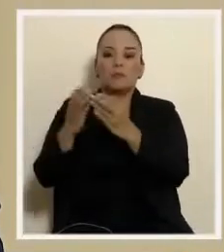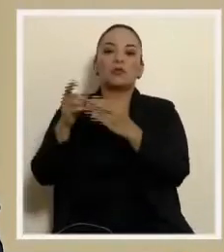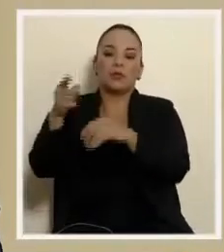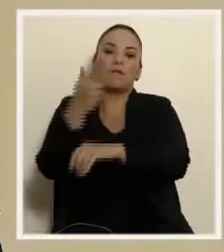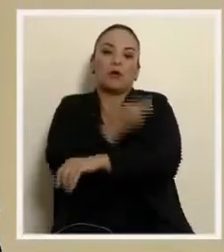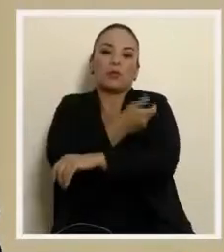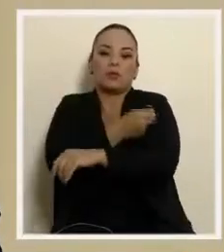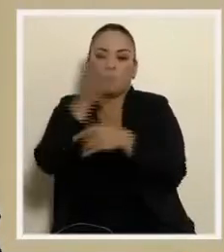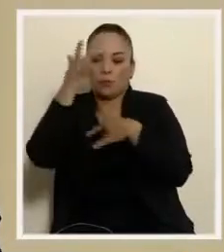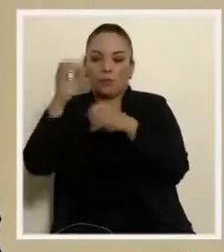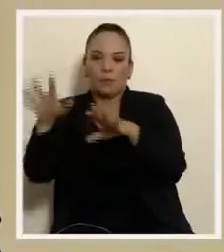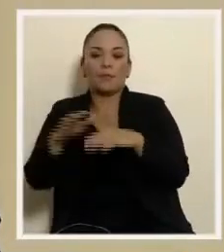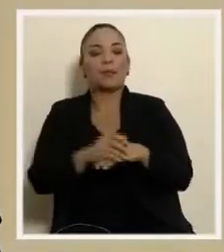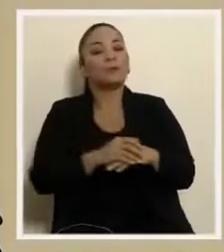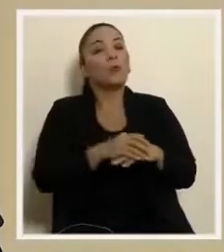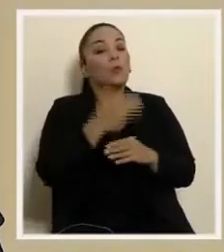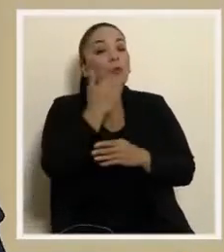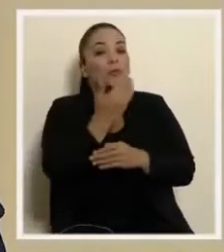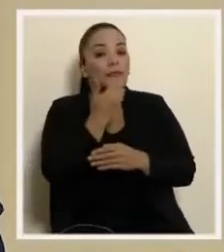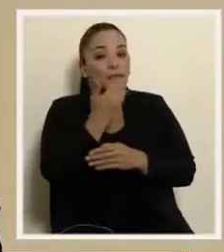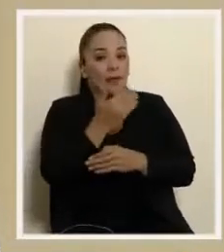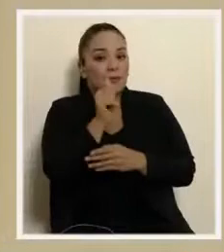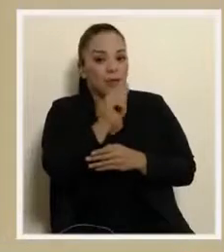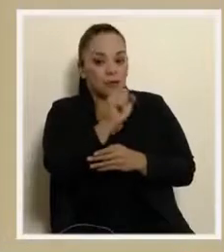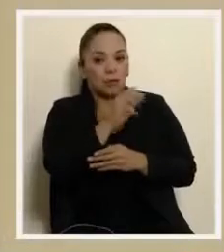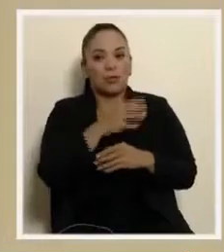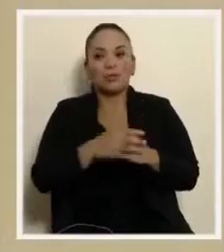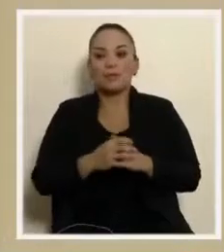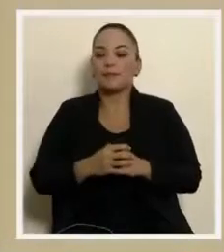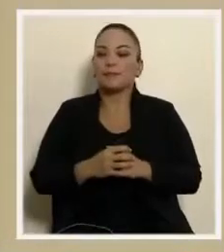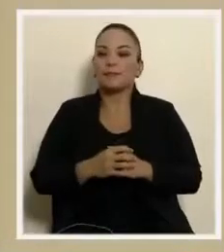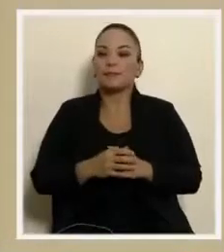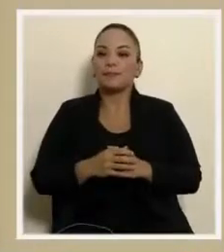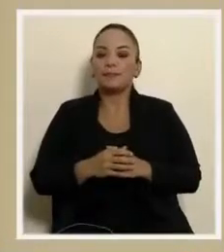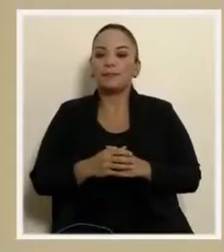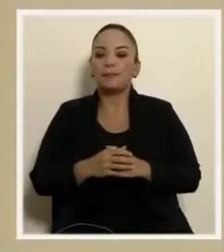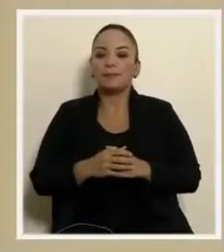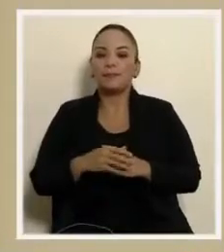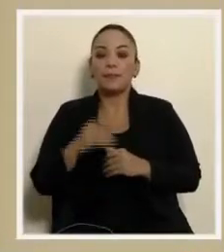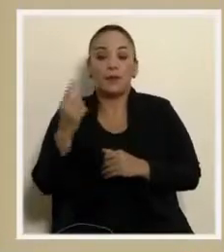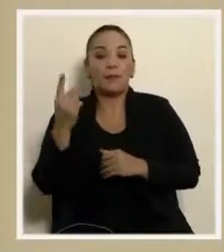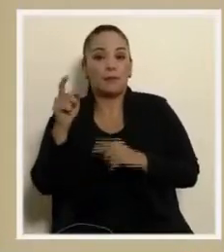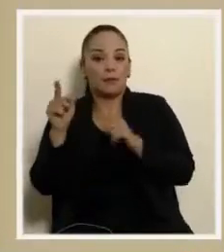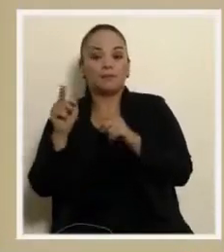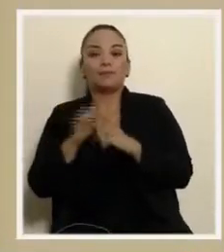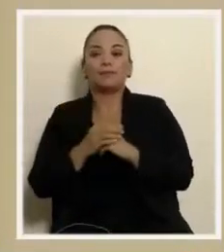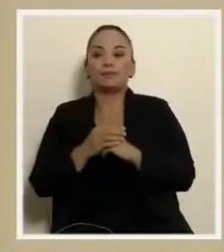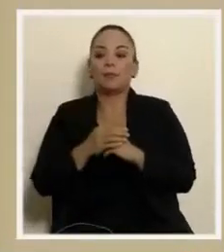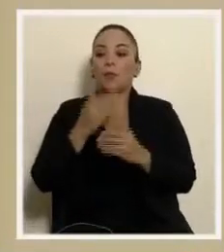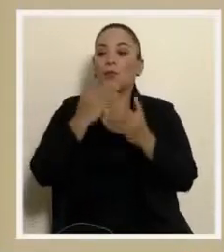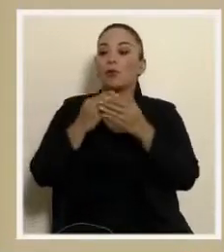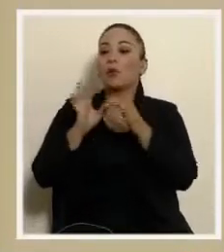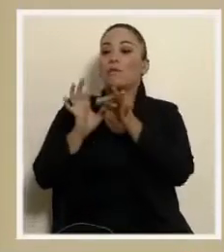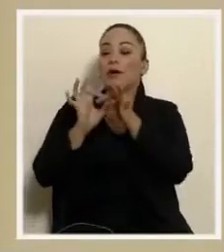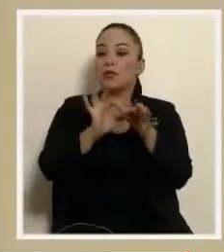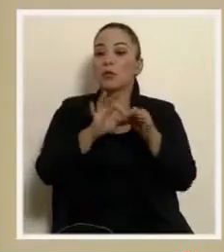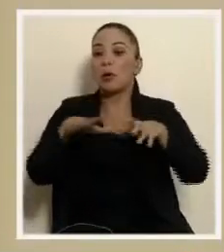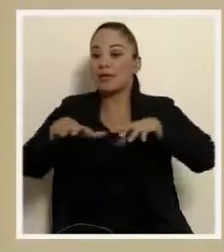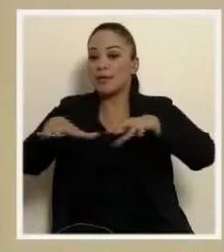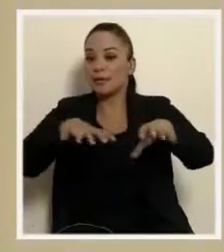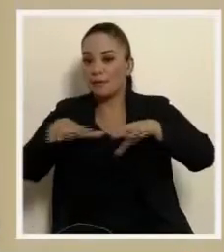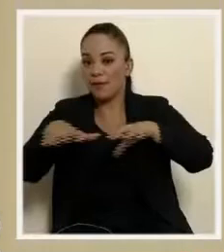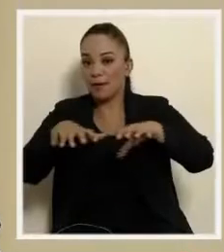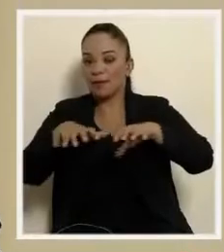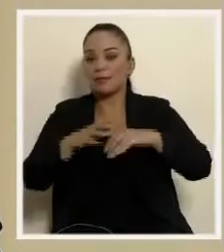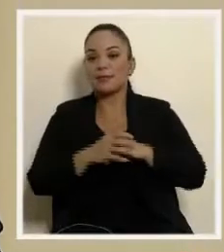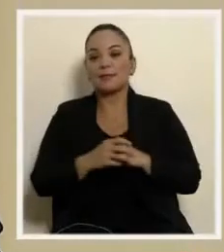Epidemiología. Muchísimas gracias a don Alex. En relación con las actividades